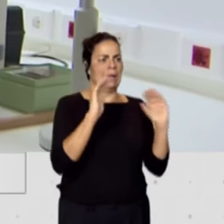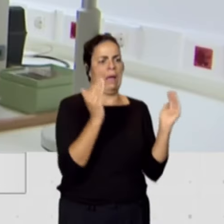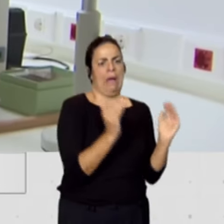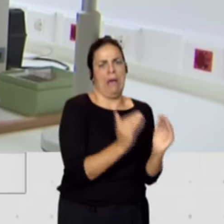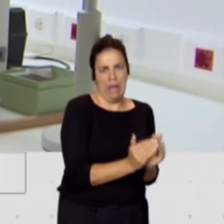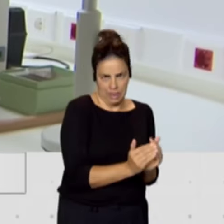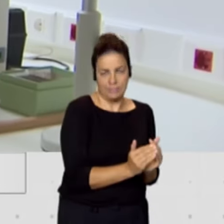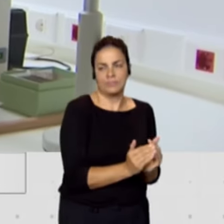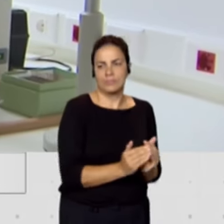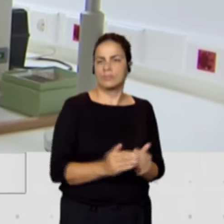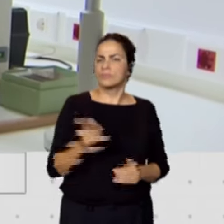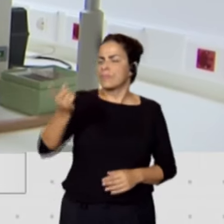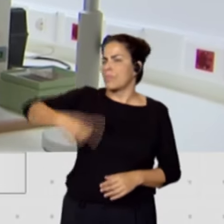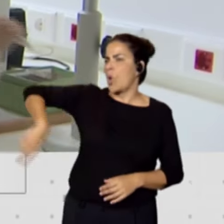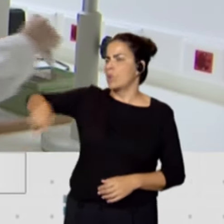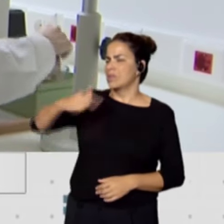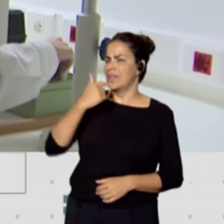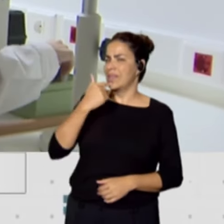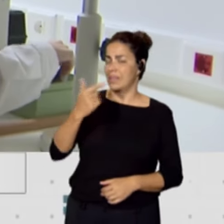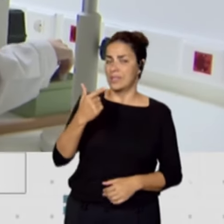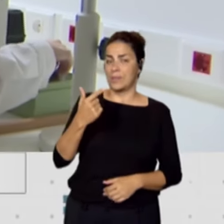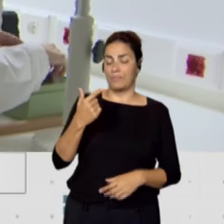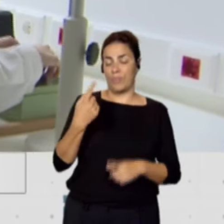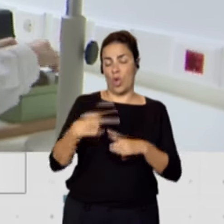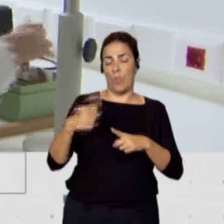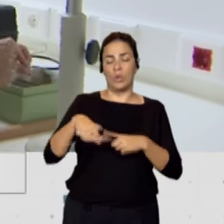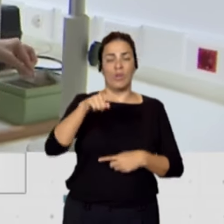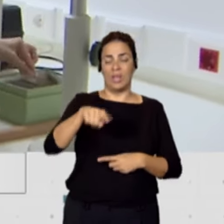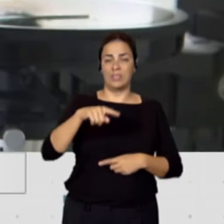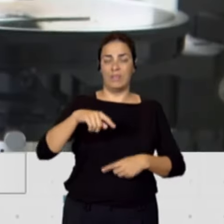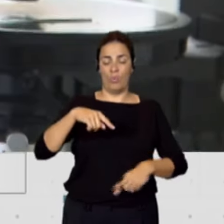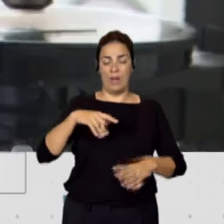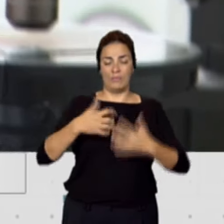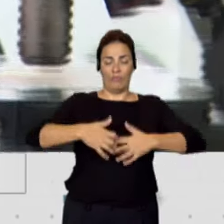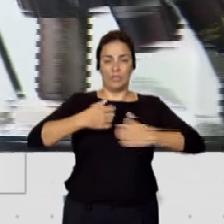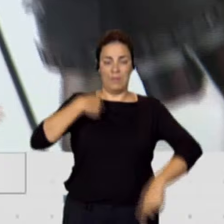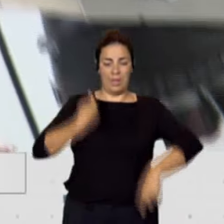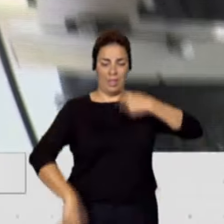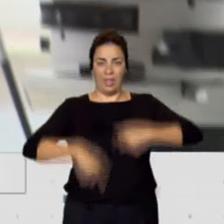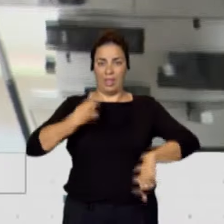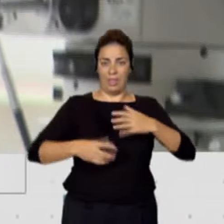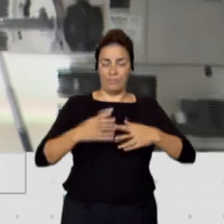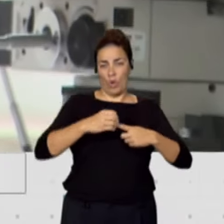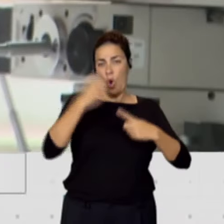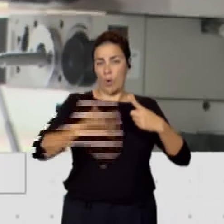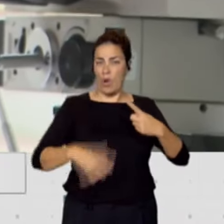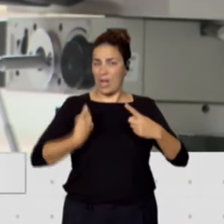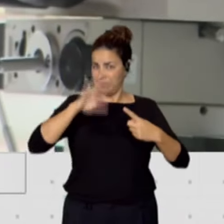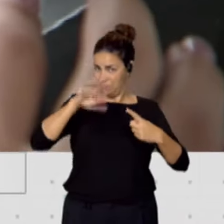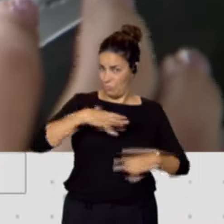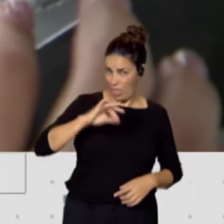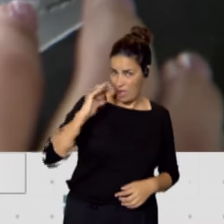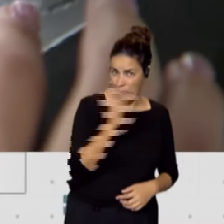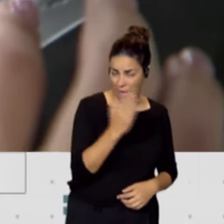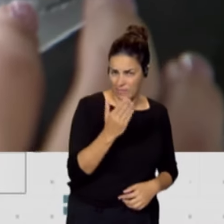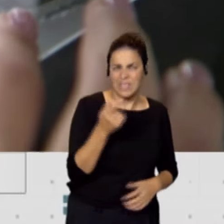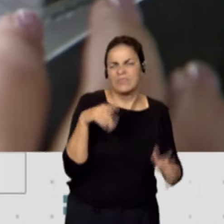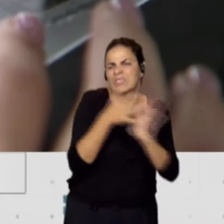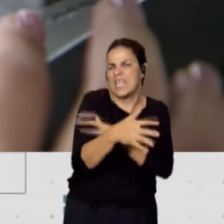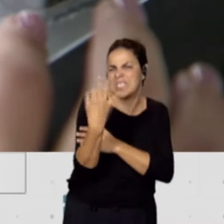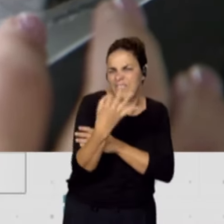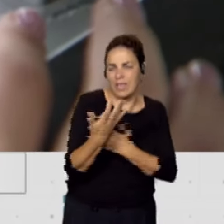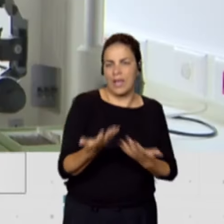ustedes apuntan a que estos compuestos son disruptores endocrinos esto Qué significa para que lo entendamos el resto de los mortales